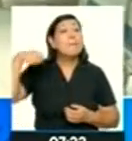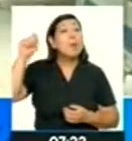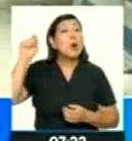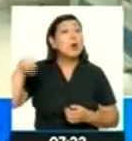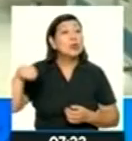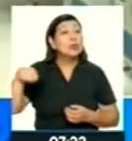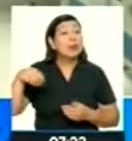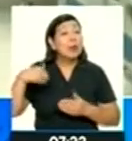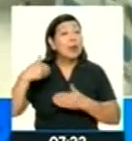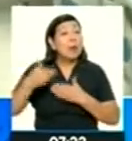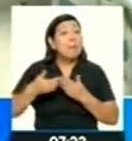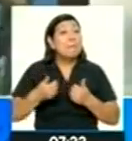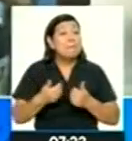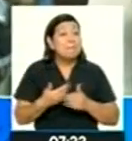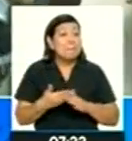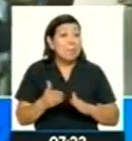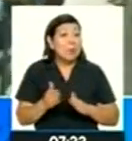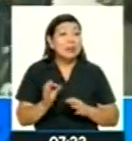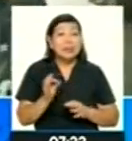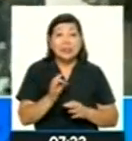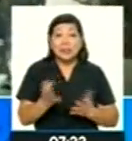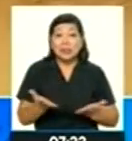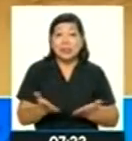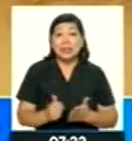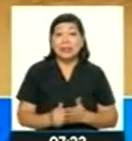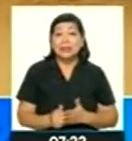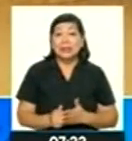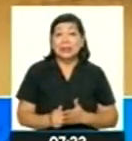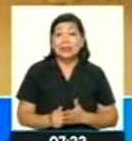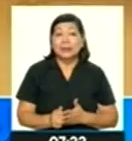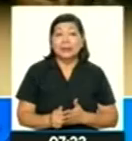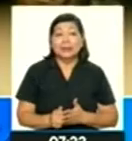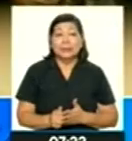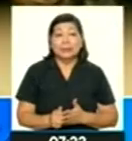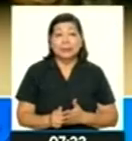de la evolución favorable o no en ese sentido.